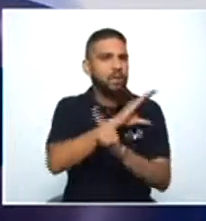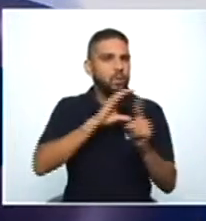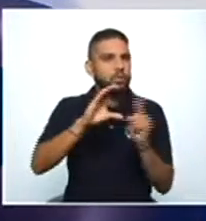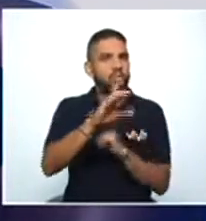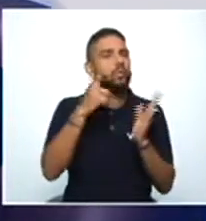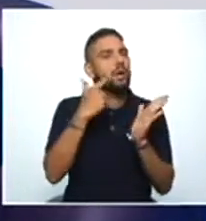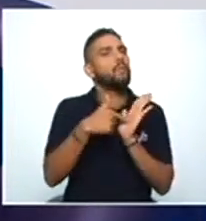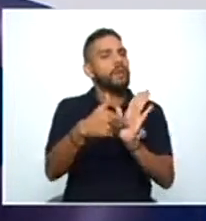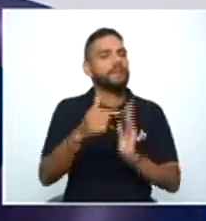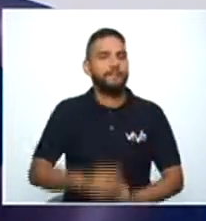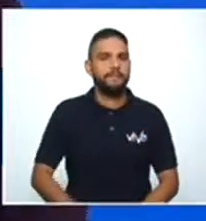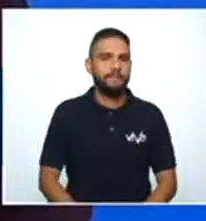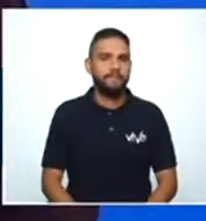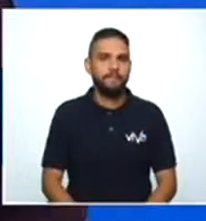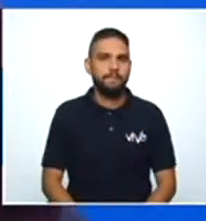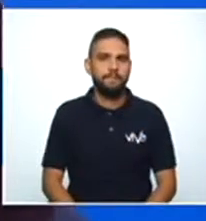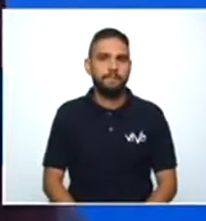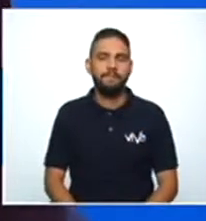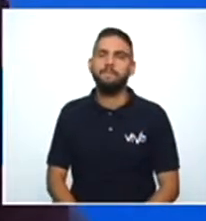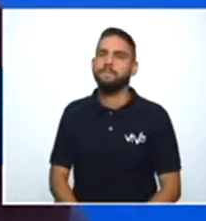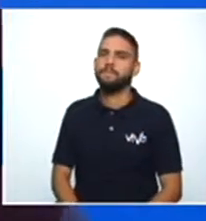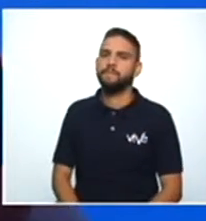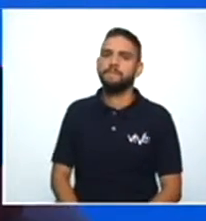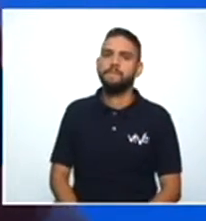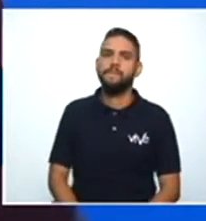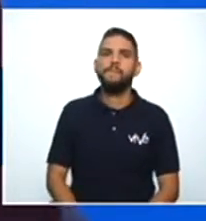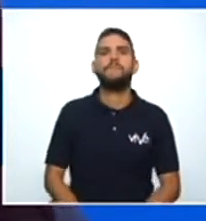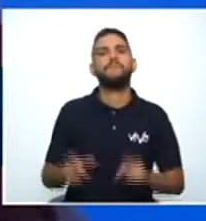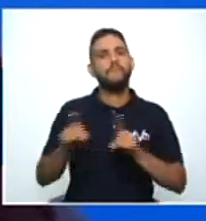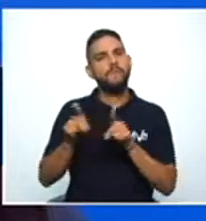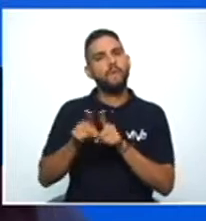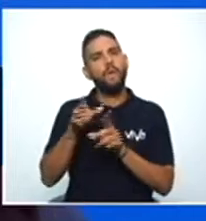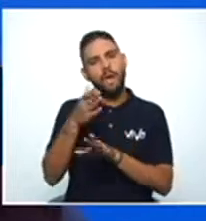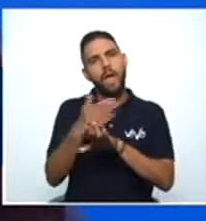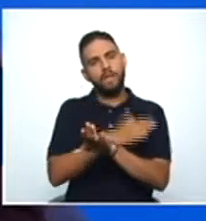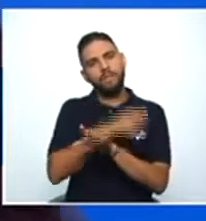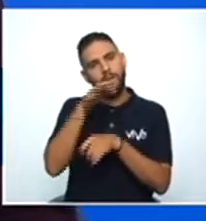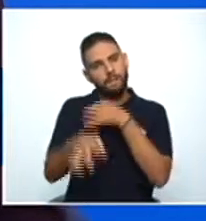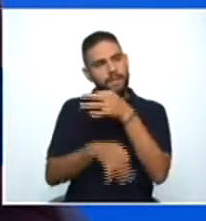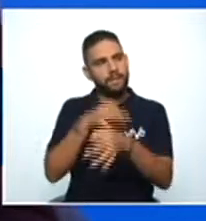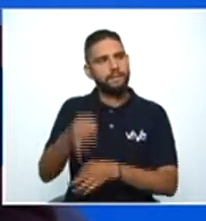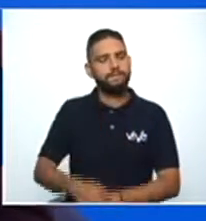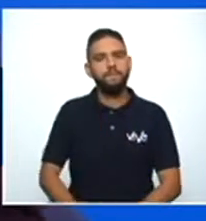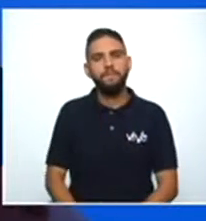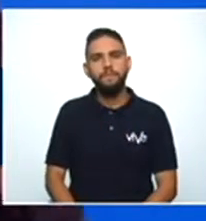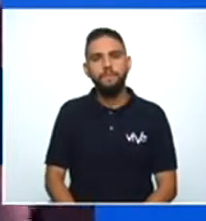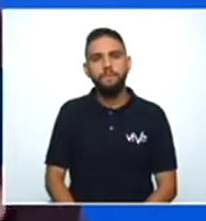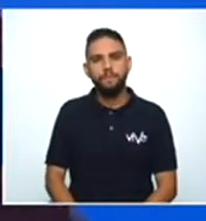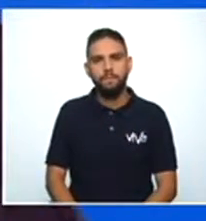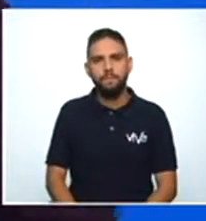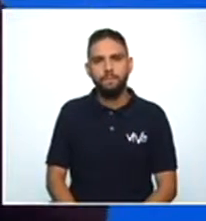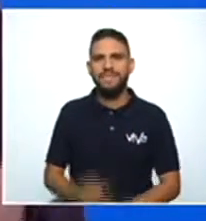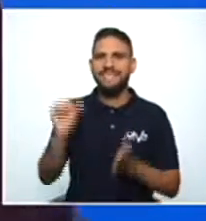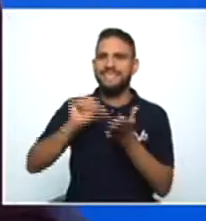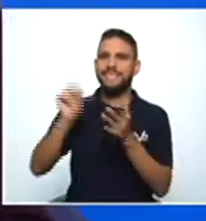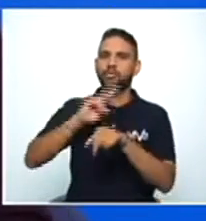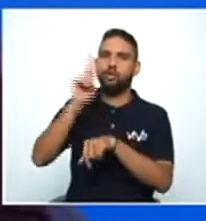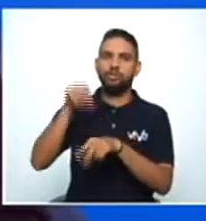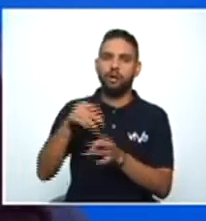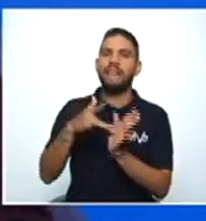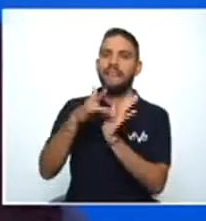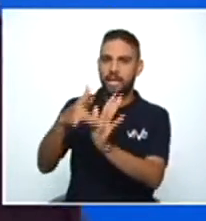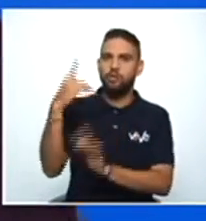recurren a ustedes como dice referencia en el segmento previo allí en ese brazo del disco en esta nueva etapa